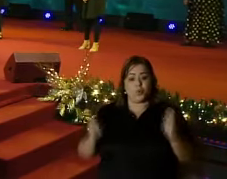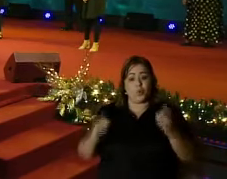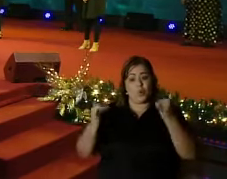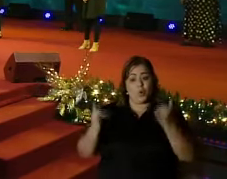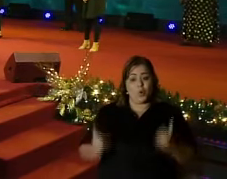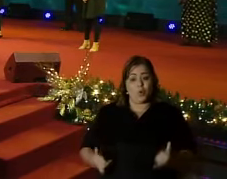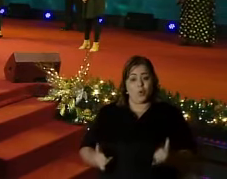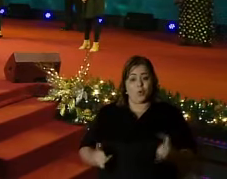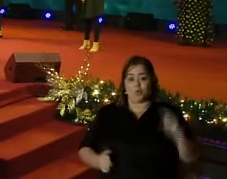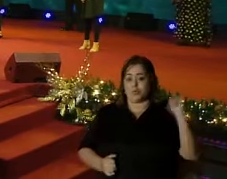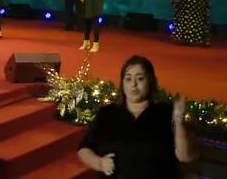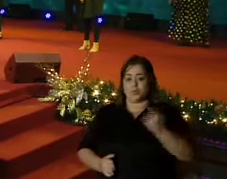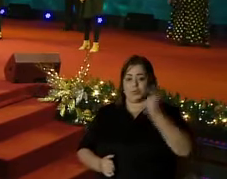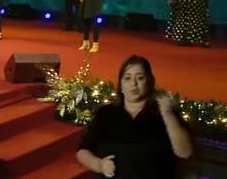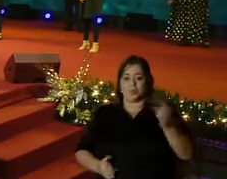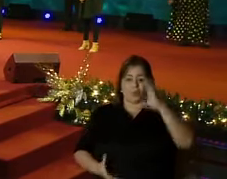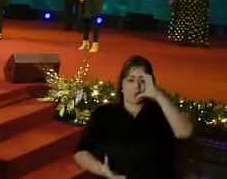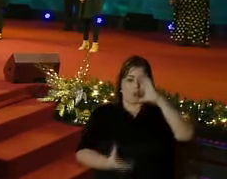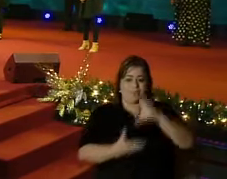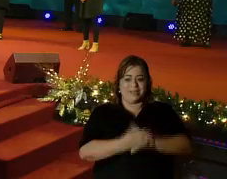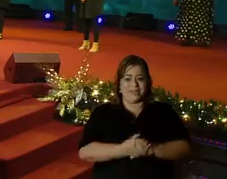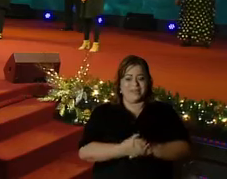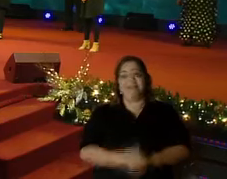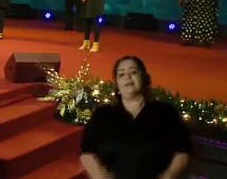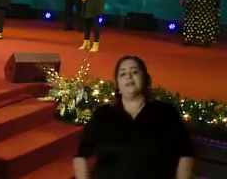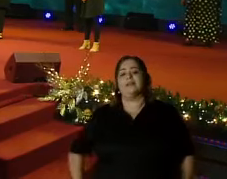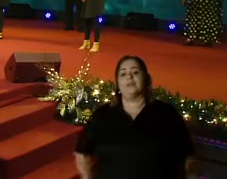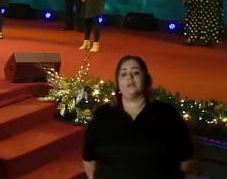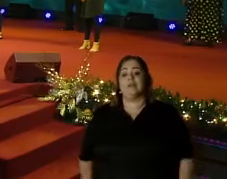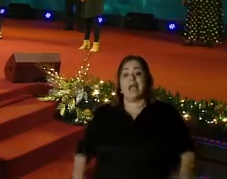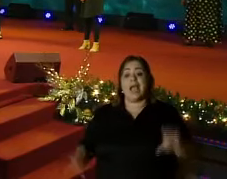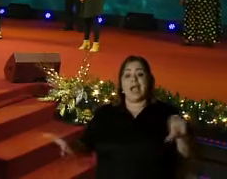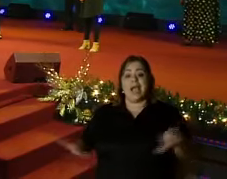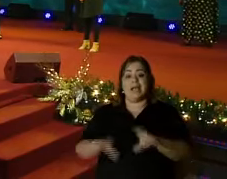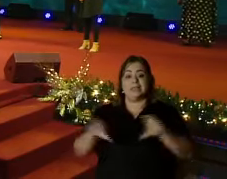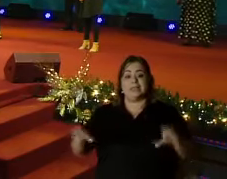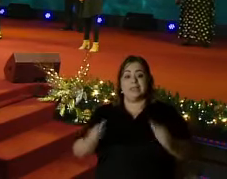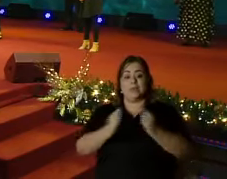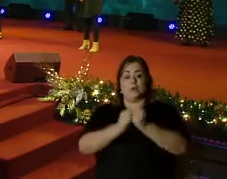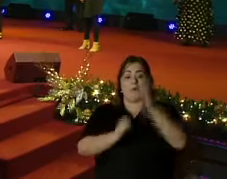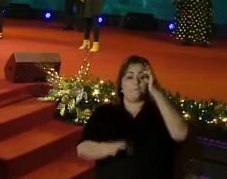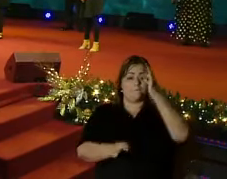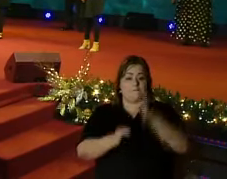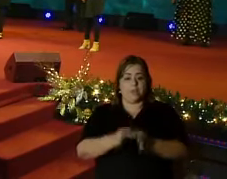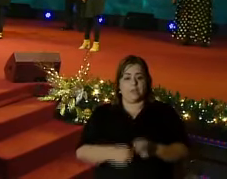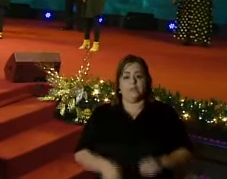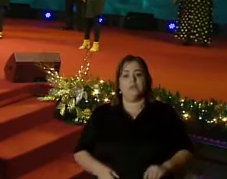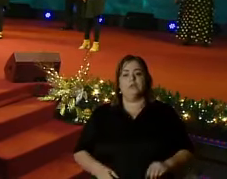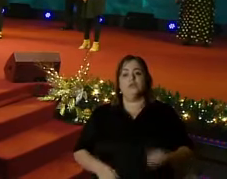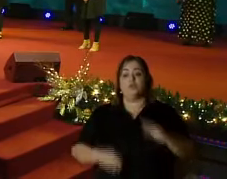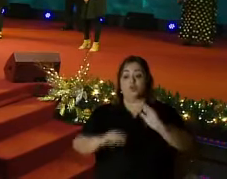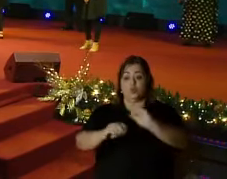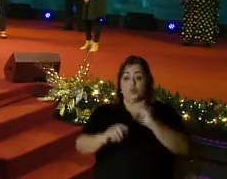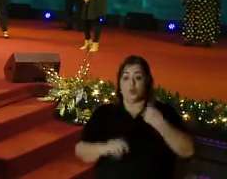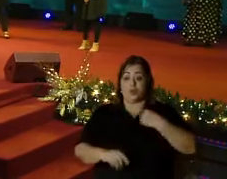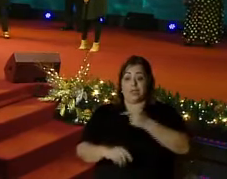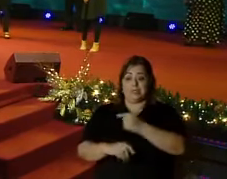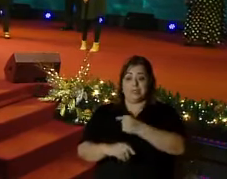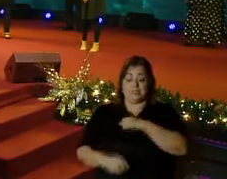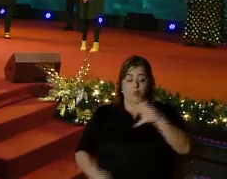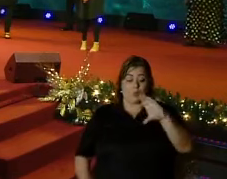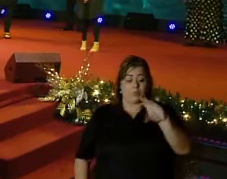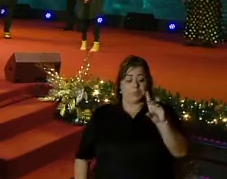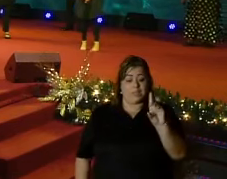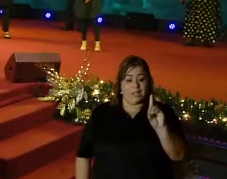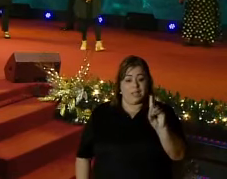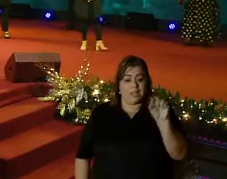se titula? Solo cree. Lo que no hagas en fe no te va a salir bien. Exacto. Aleluya. Nuestra música está disponible acá a la derecha, a mi